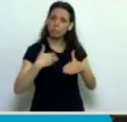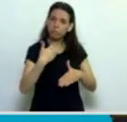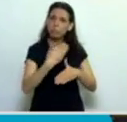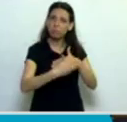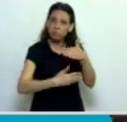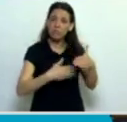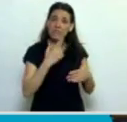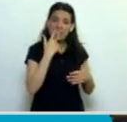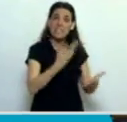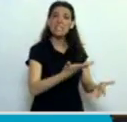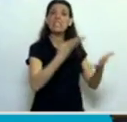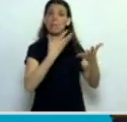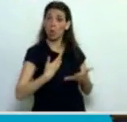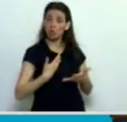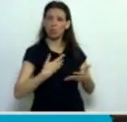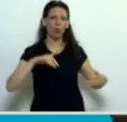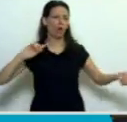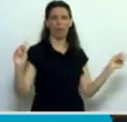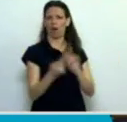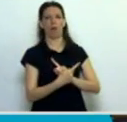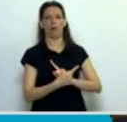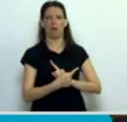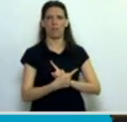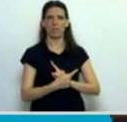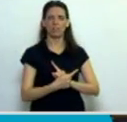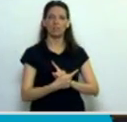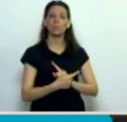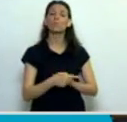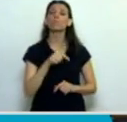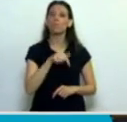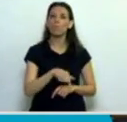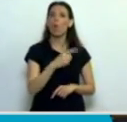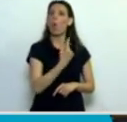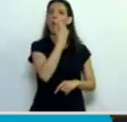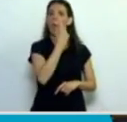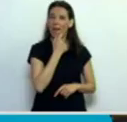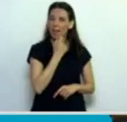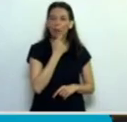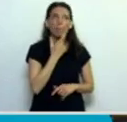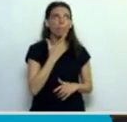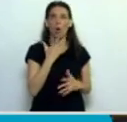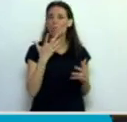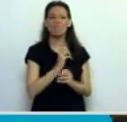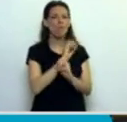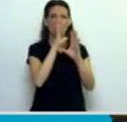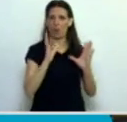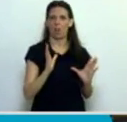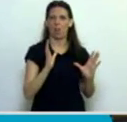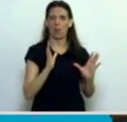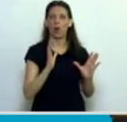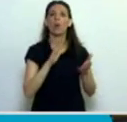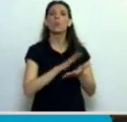ocurrió fue todo lo contrario. Quizás uno de los ejemplos más paradigmáticos es el